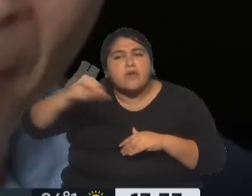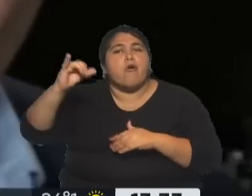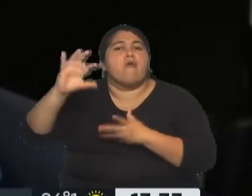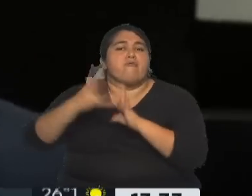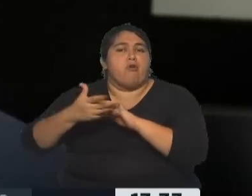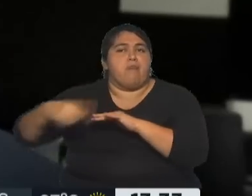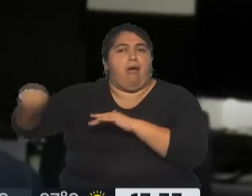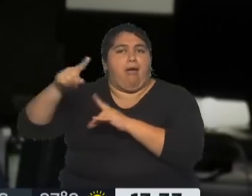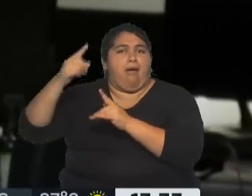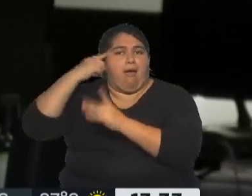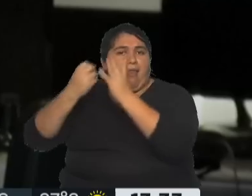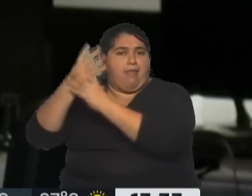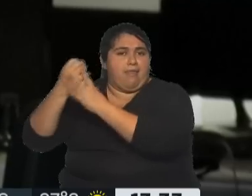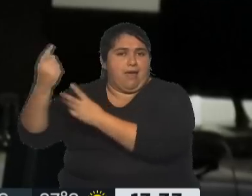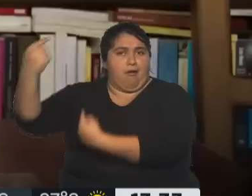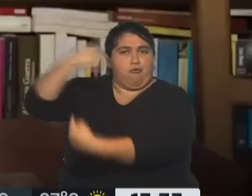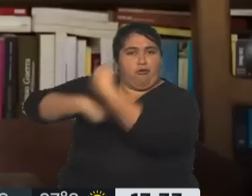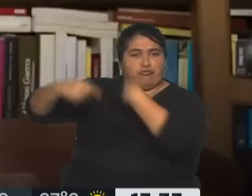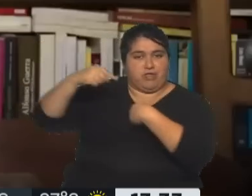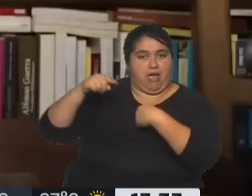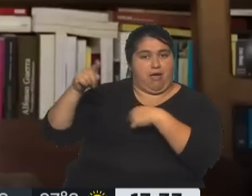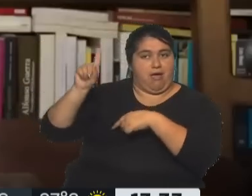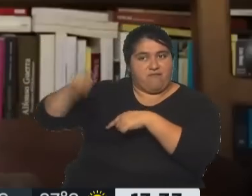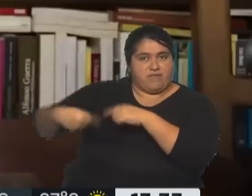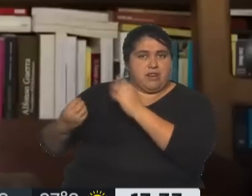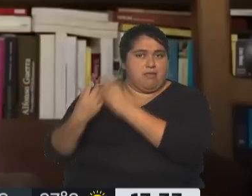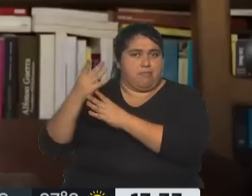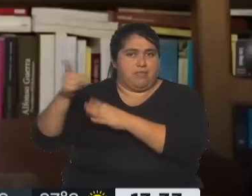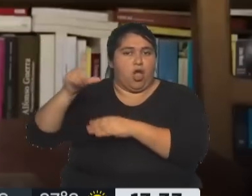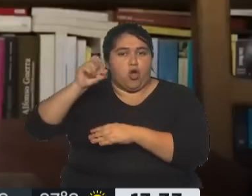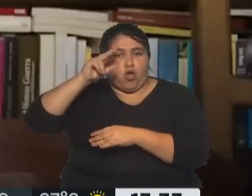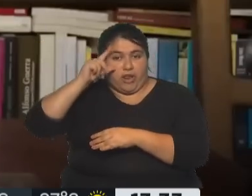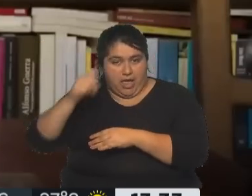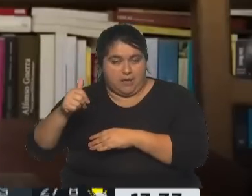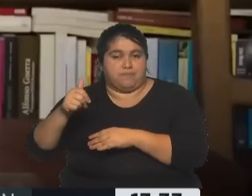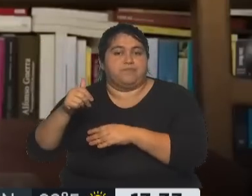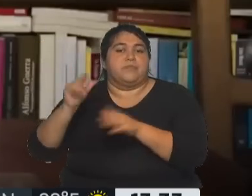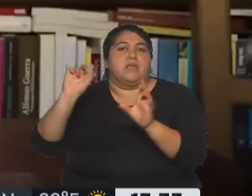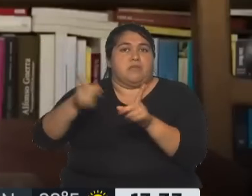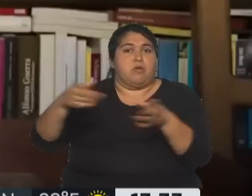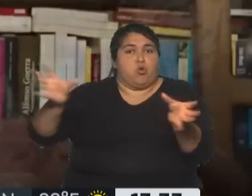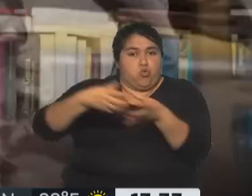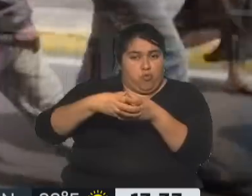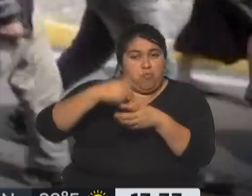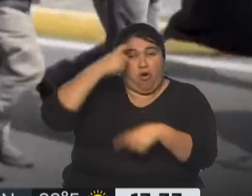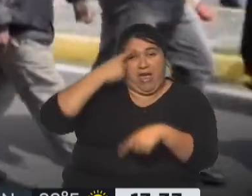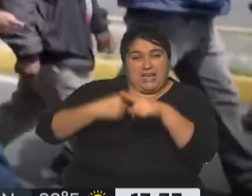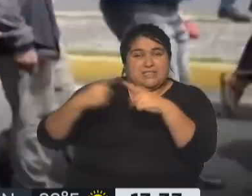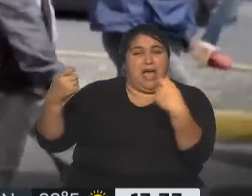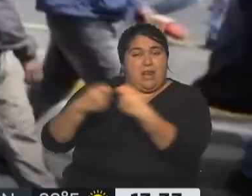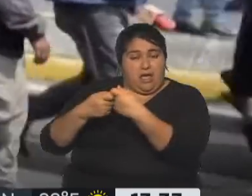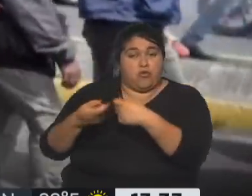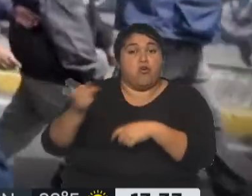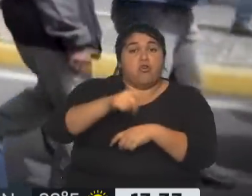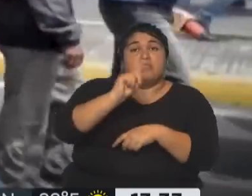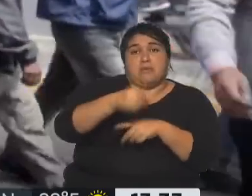de la conspiración orquestado por Rafael Correa, el líder del Partido Social Cristiano, Jaime Nebot, un ex aliado, y Leónidas